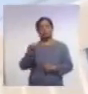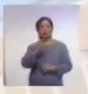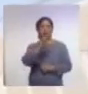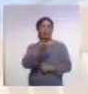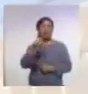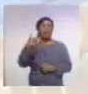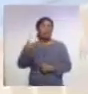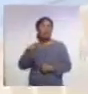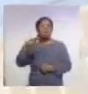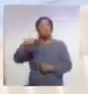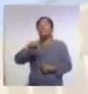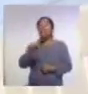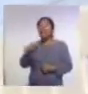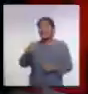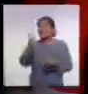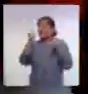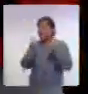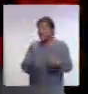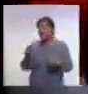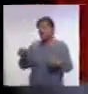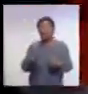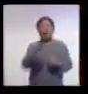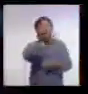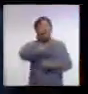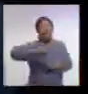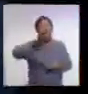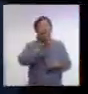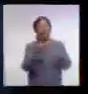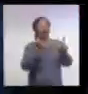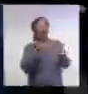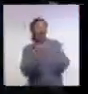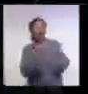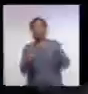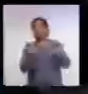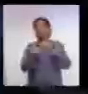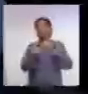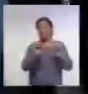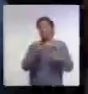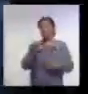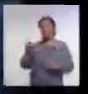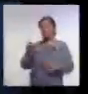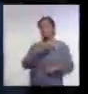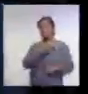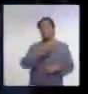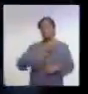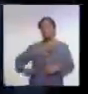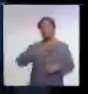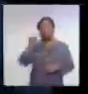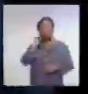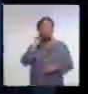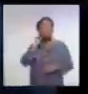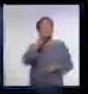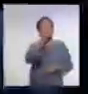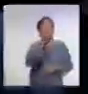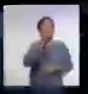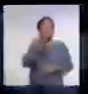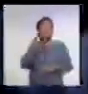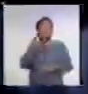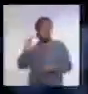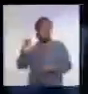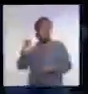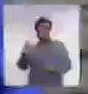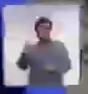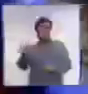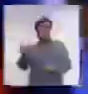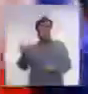embargo, aún no es seguro que la crisis institucional esté llegando a su fin, ya que el presidente del Senado, Tomás Rivera Chats, quien